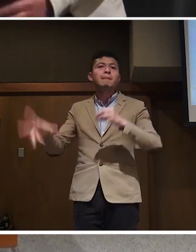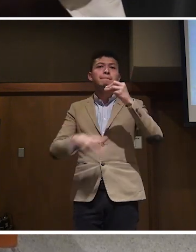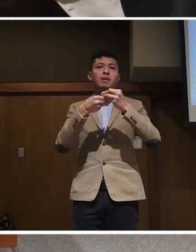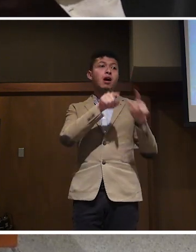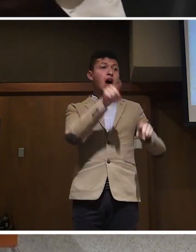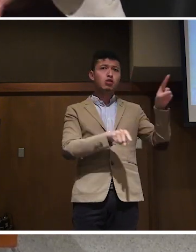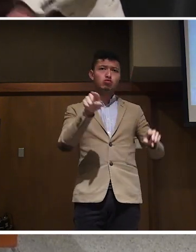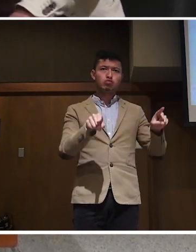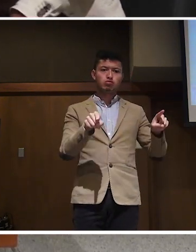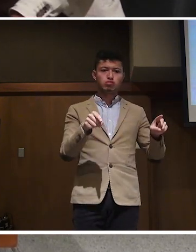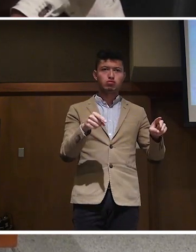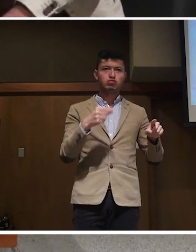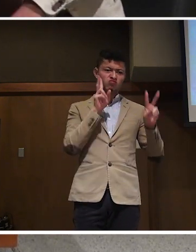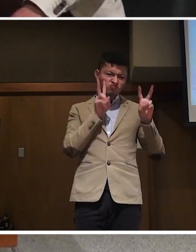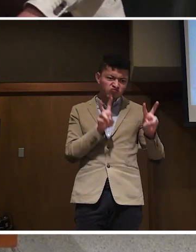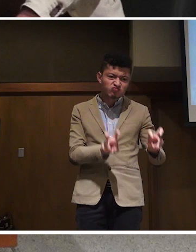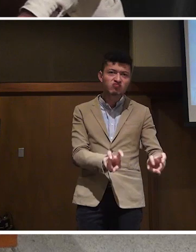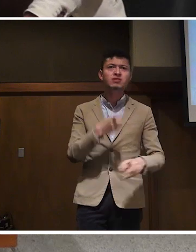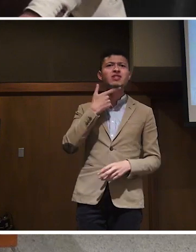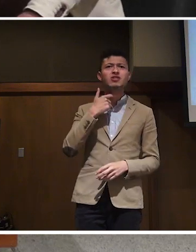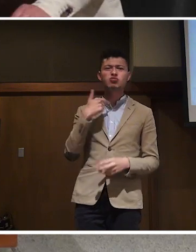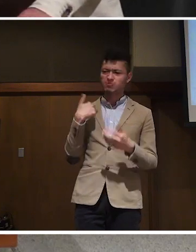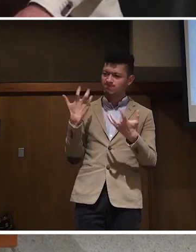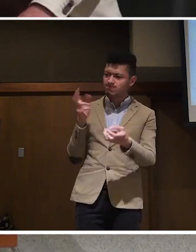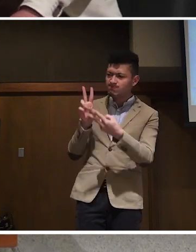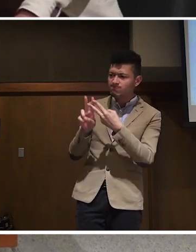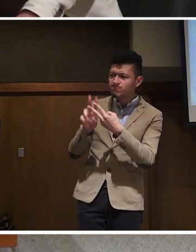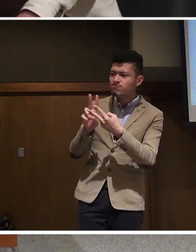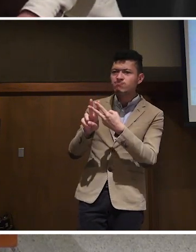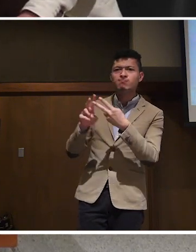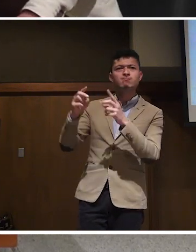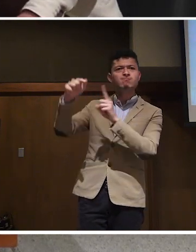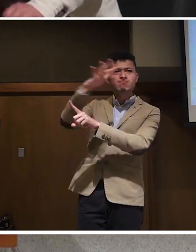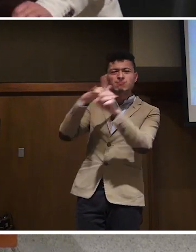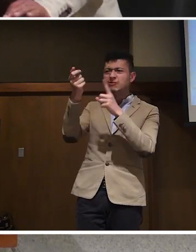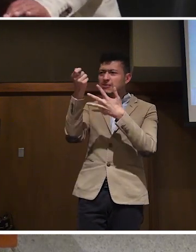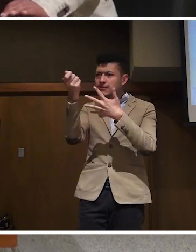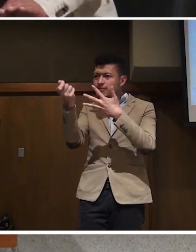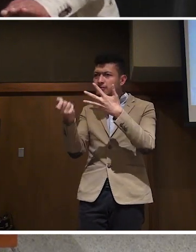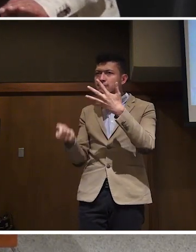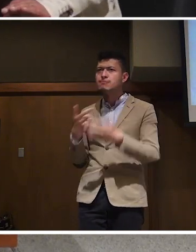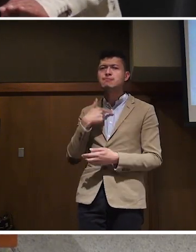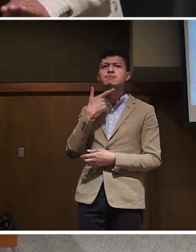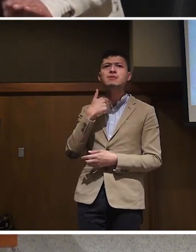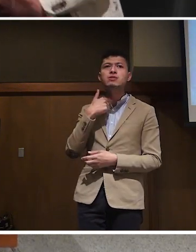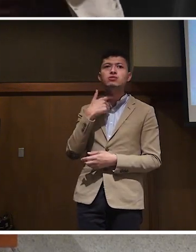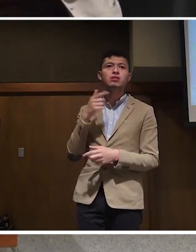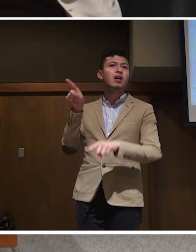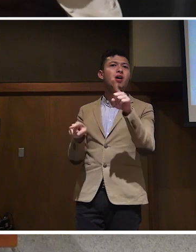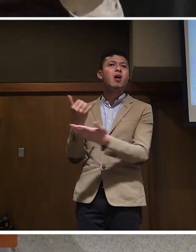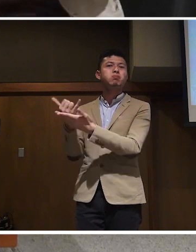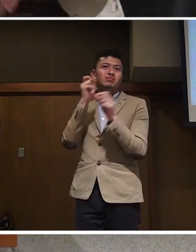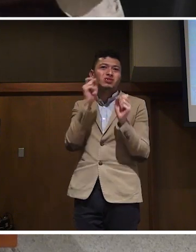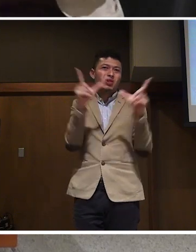que, como yo, suponen conocer la colección en mucho detalle, siempre hay una sorpresa. Yo he